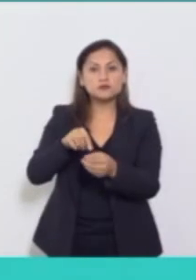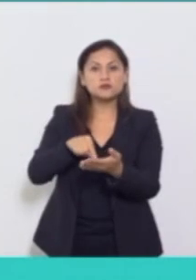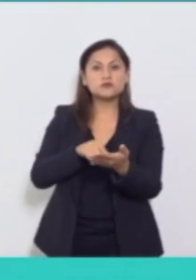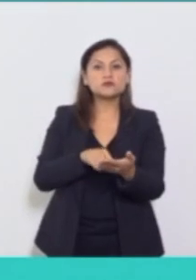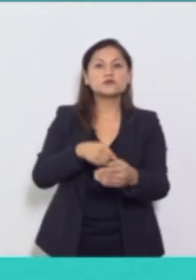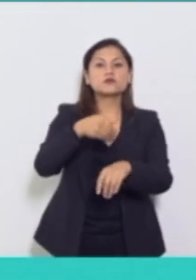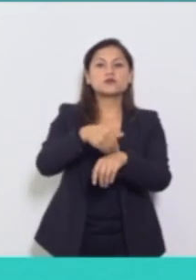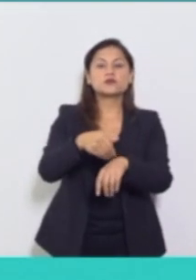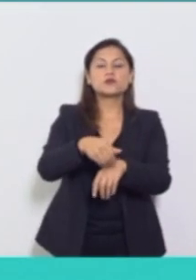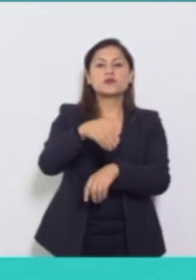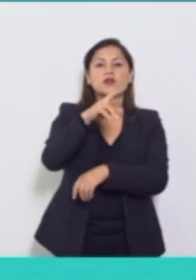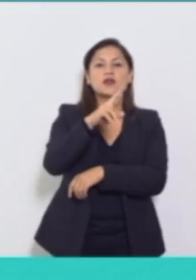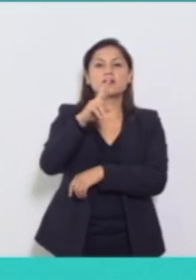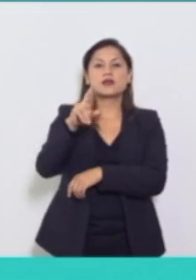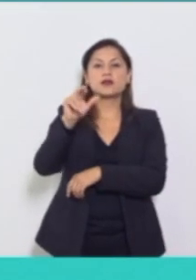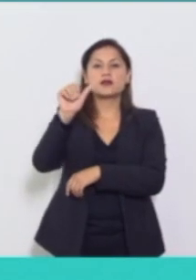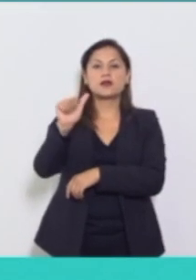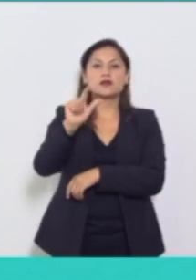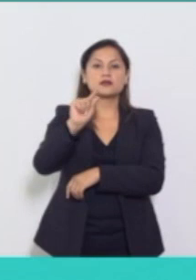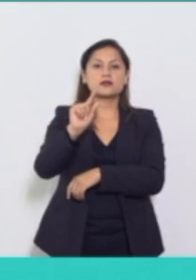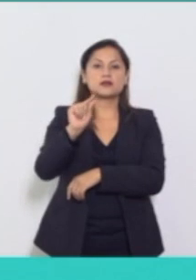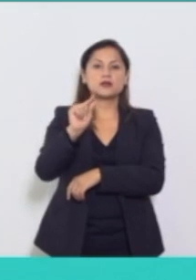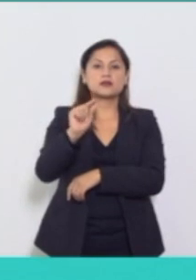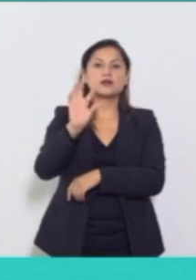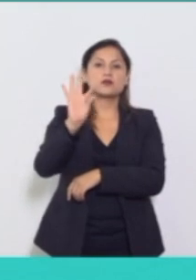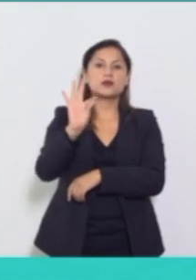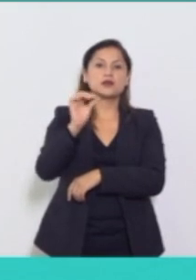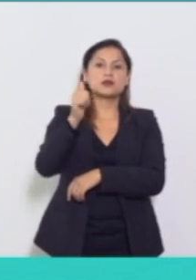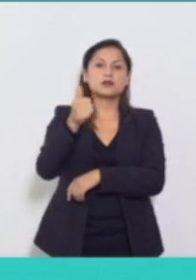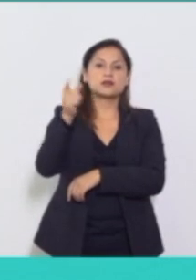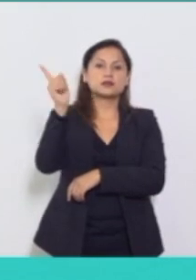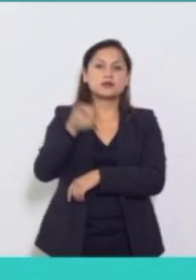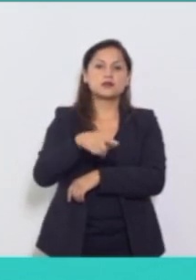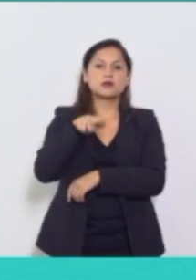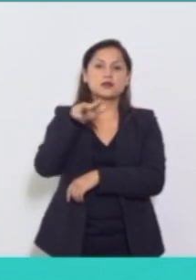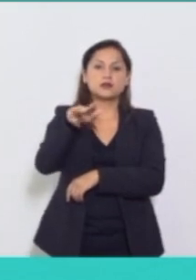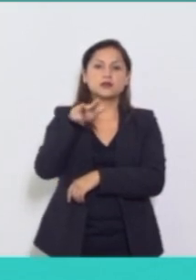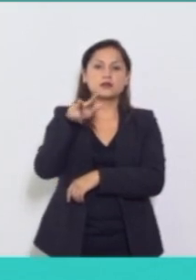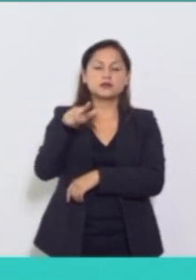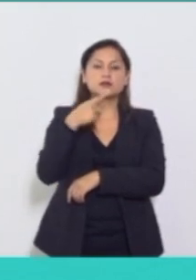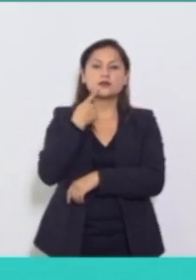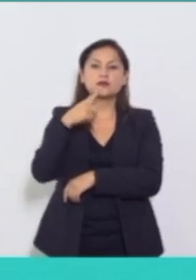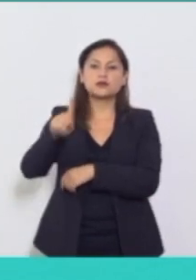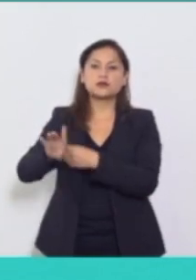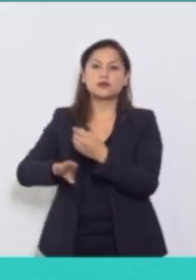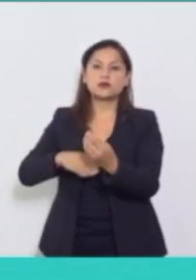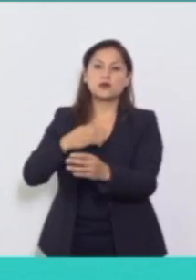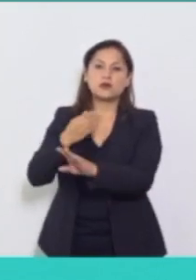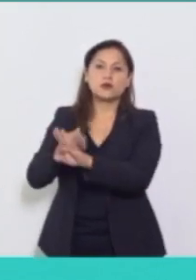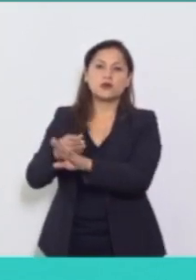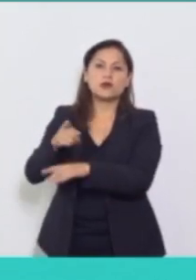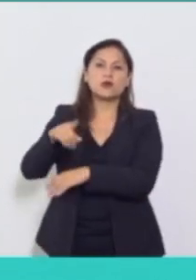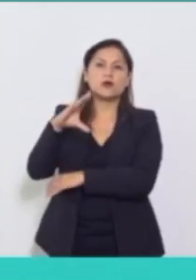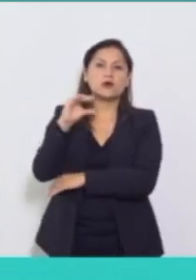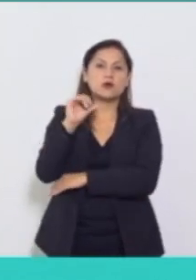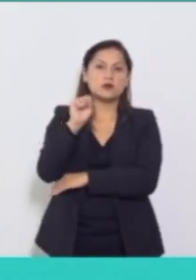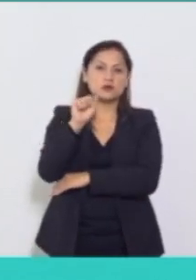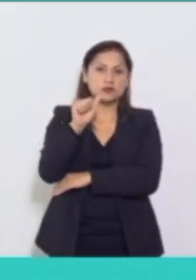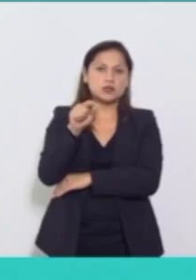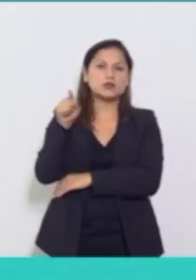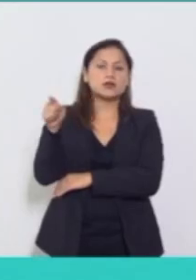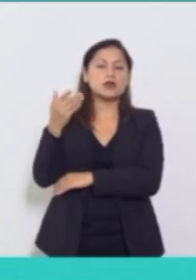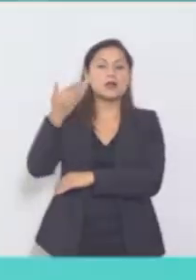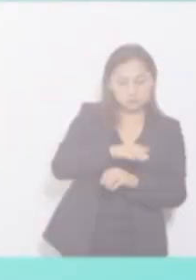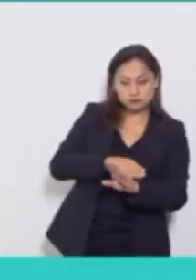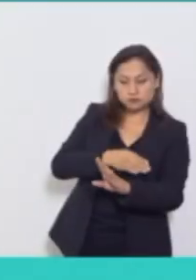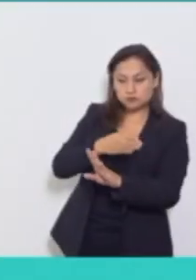son kilogramos, cajas, botellas, etcétera, sino únicamente piezas. Sin embargo, tras analizar el caso, la ponencia determinó que el agravio del particular